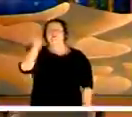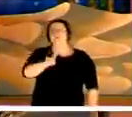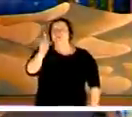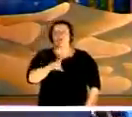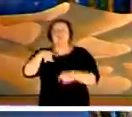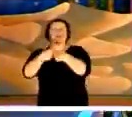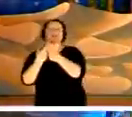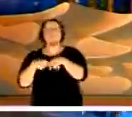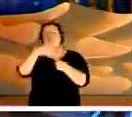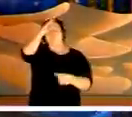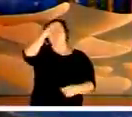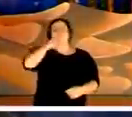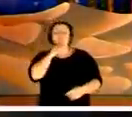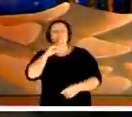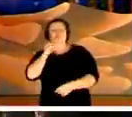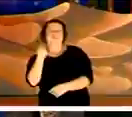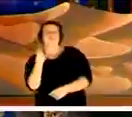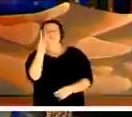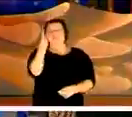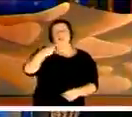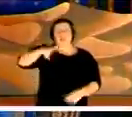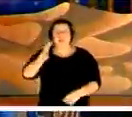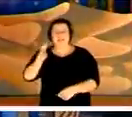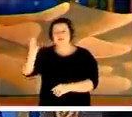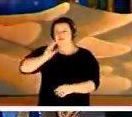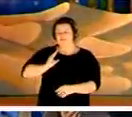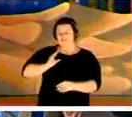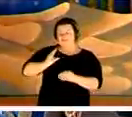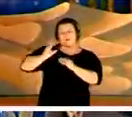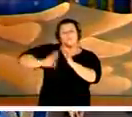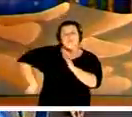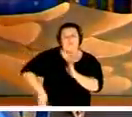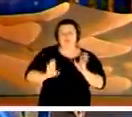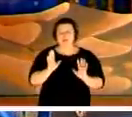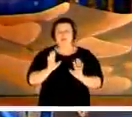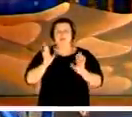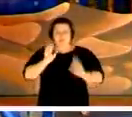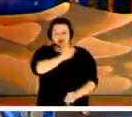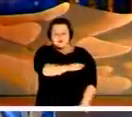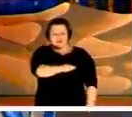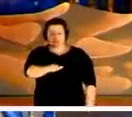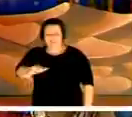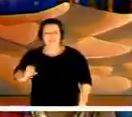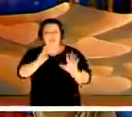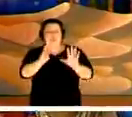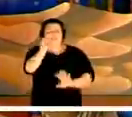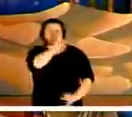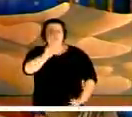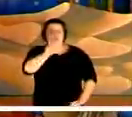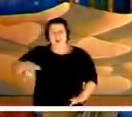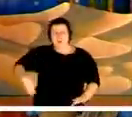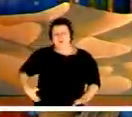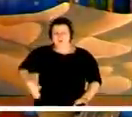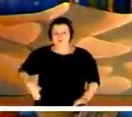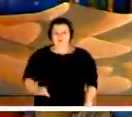de familia en menos de 1000 euros ahora está, pero las infantas que teniendo 8 añitos 8.000 al mes ya